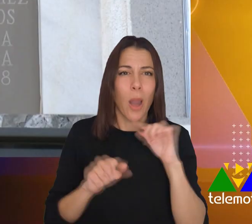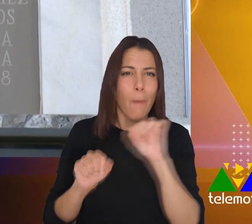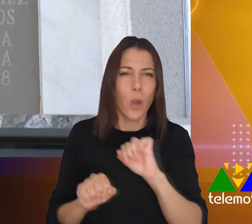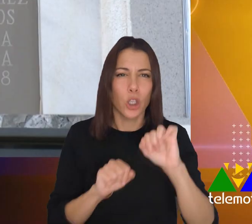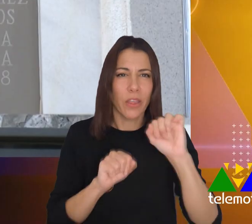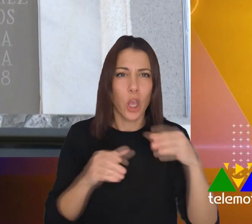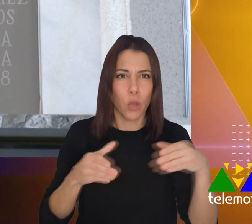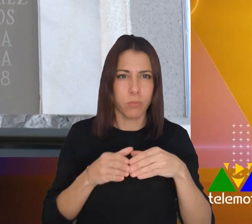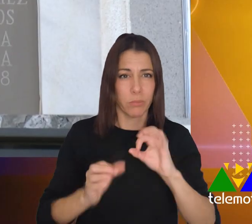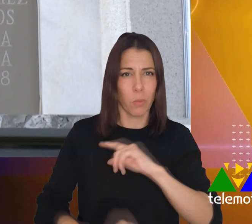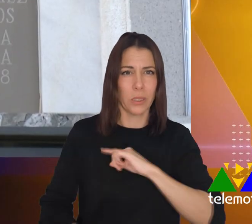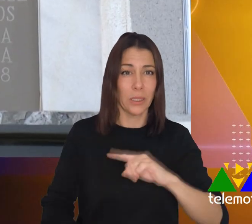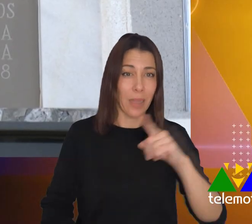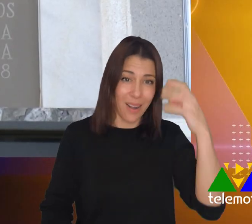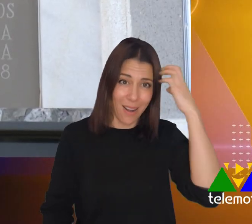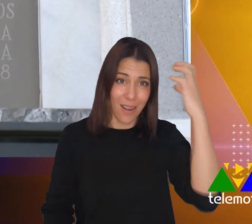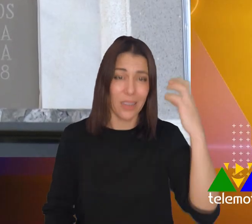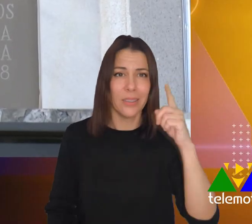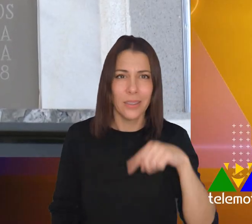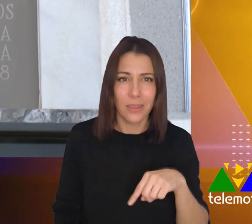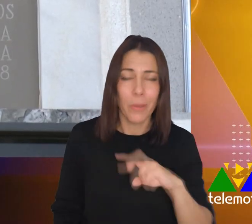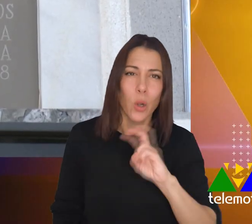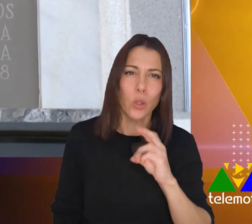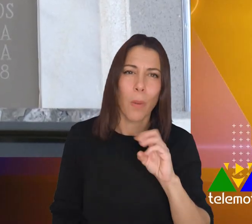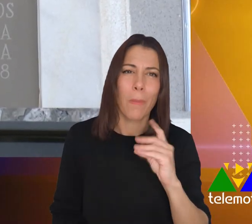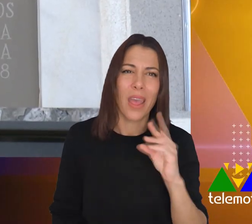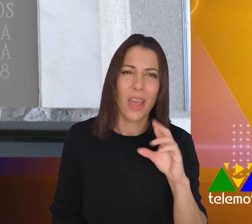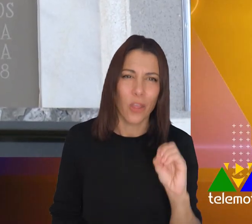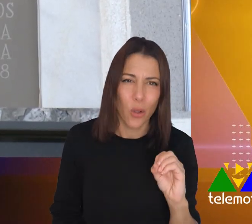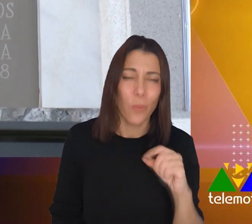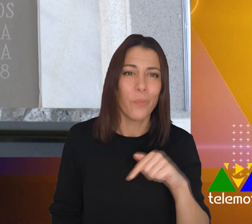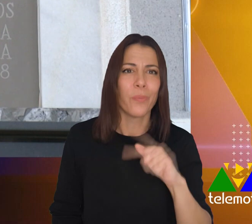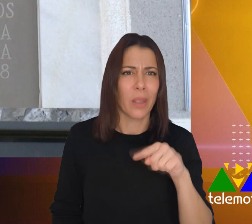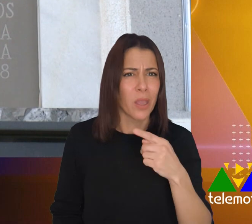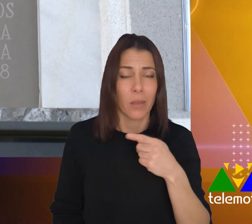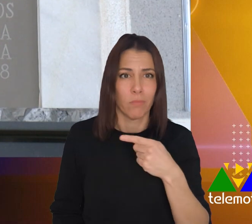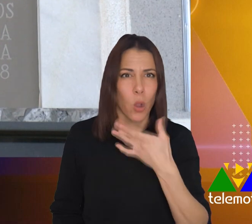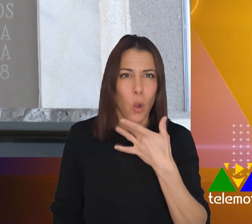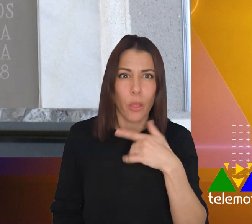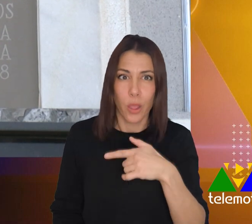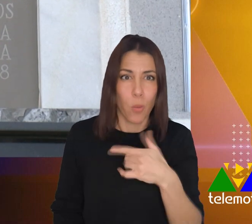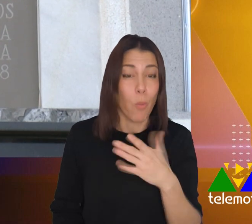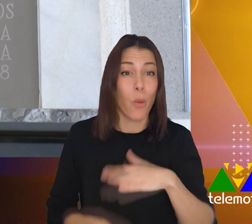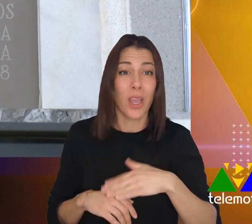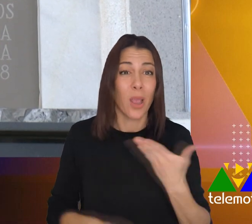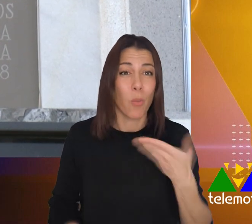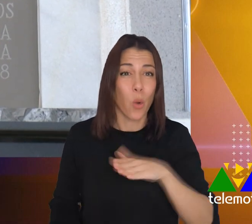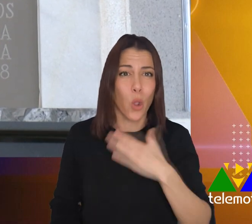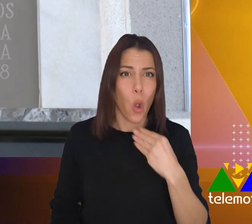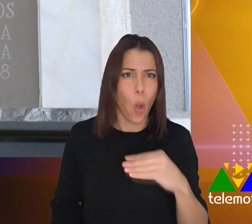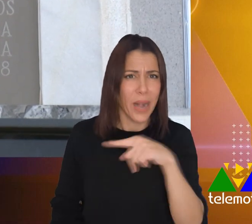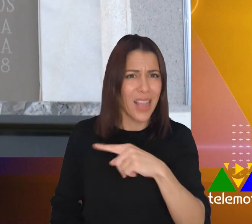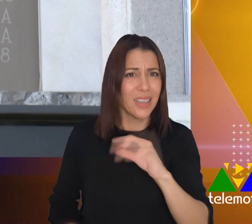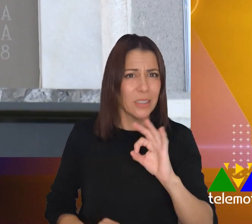que y Pedro Tros de Ilarduya, que murió muy joven, pero fue escritor,